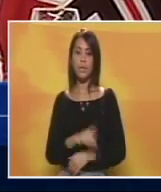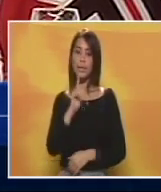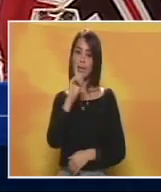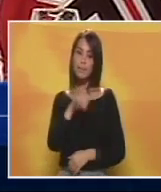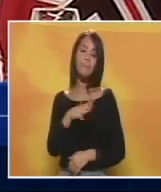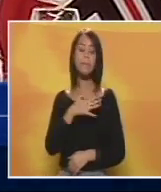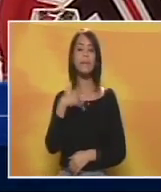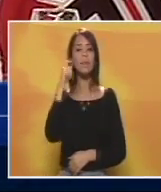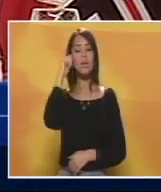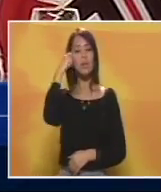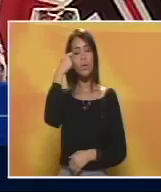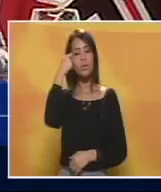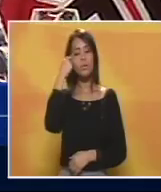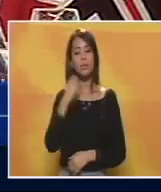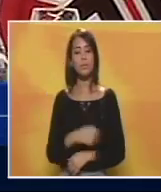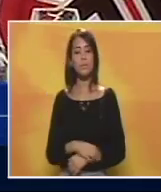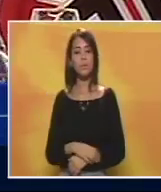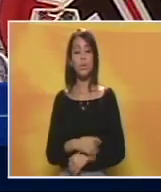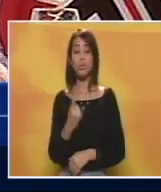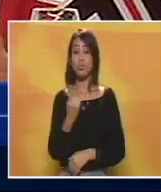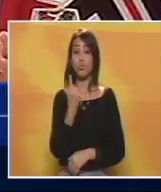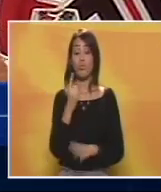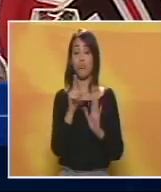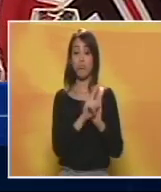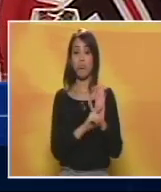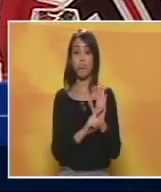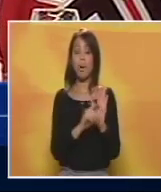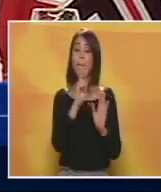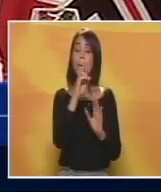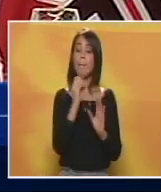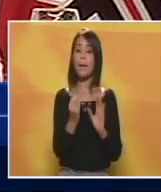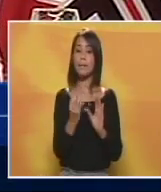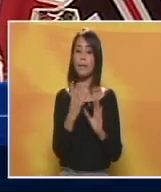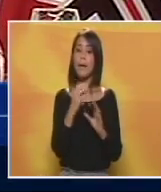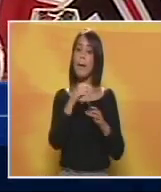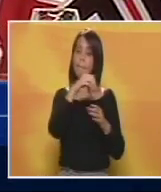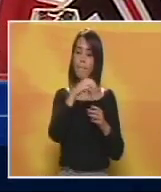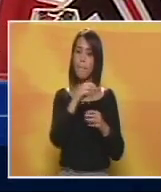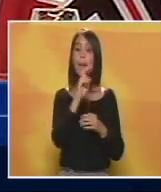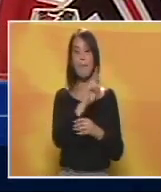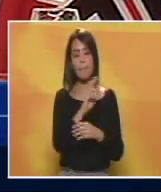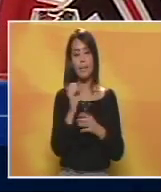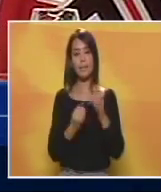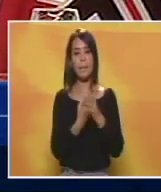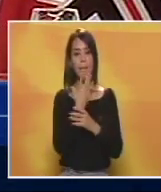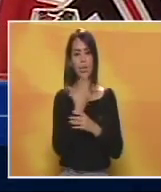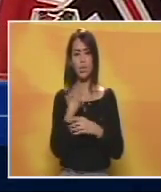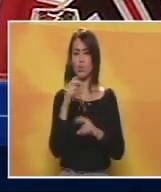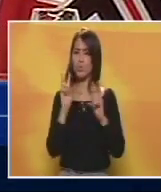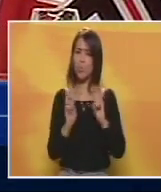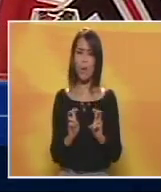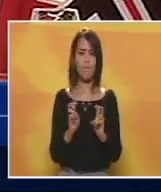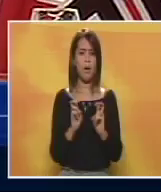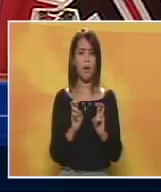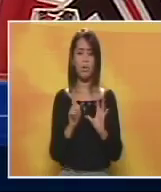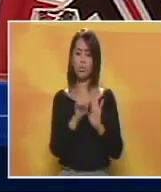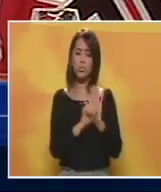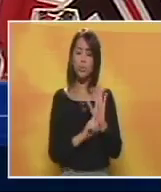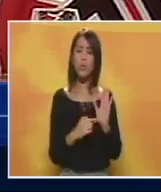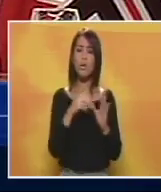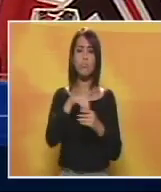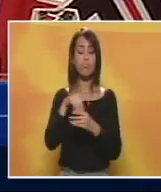queremos recordar que no son las garantías que se dan para el 20 de mayo, no son garantías nuevas, no son garantías